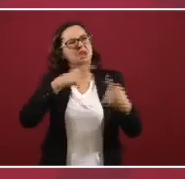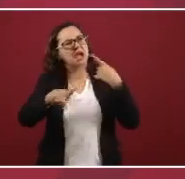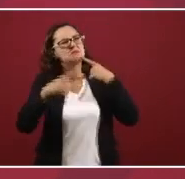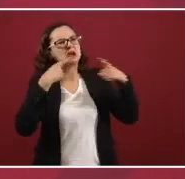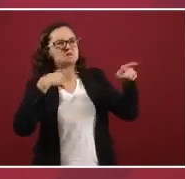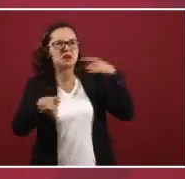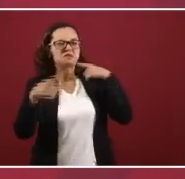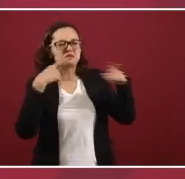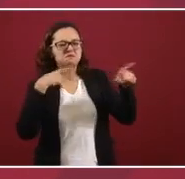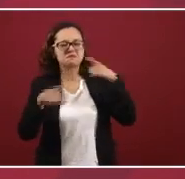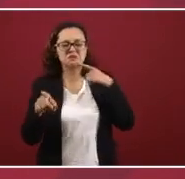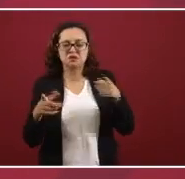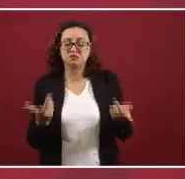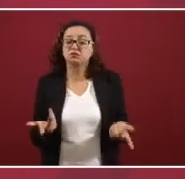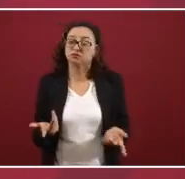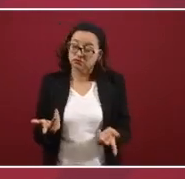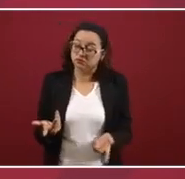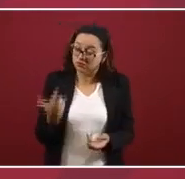porque con razón